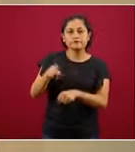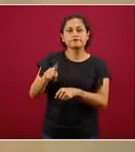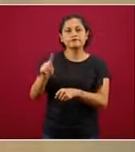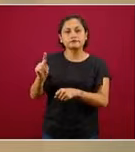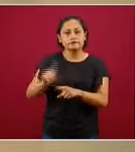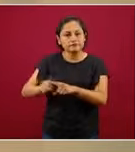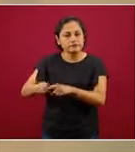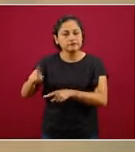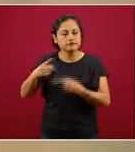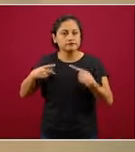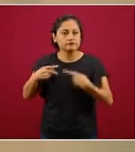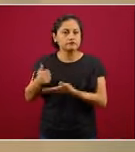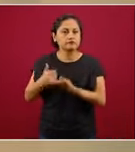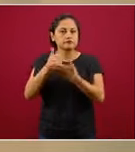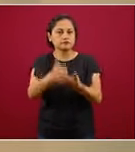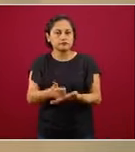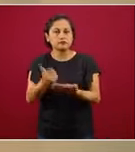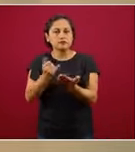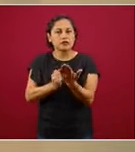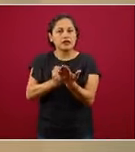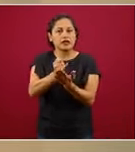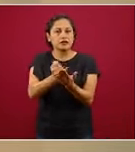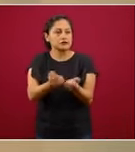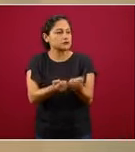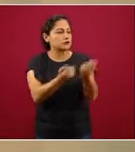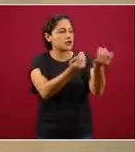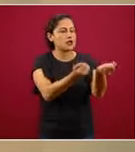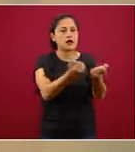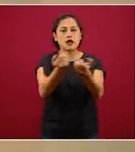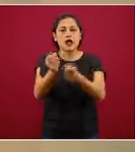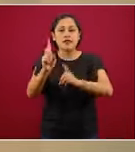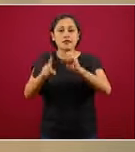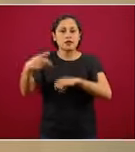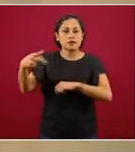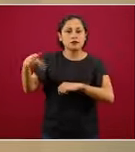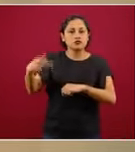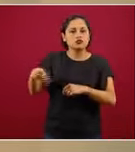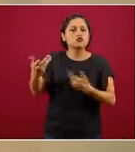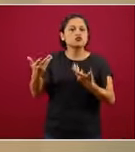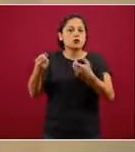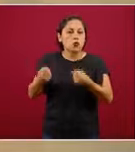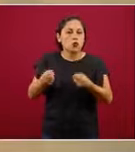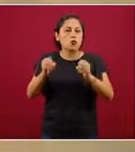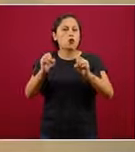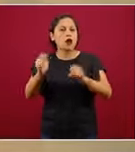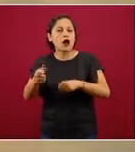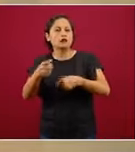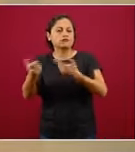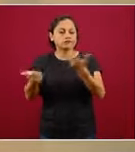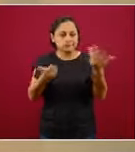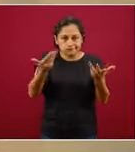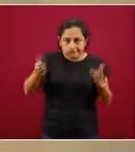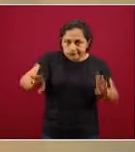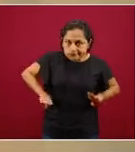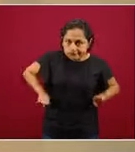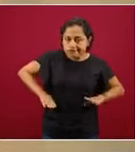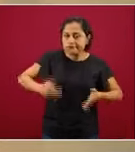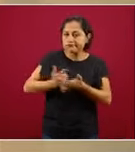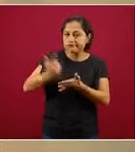a dónde se va el paciente de acuerdo a su oferta de servicios. Y entonces ya lo manda, ¿no? Entonces, en el caso de una